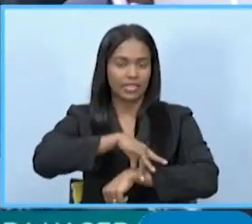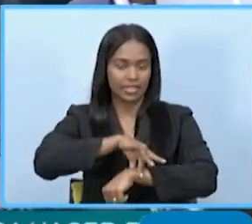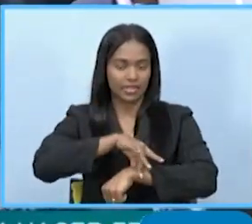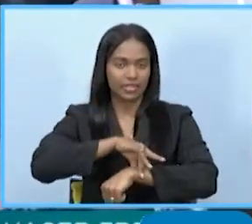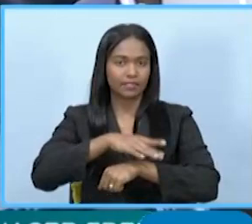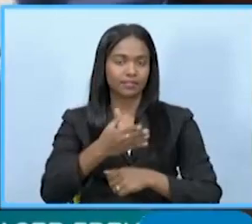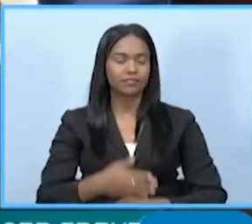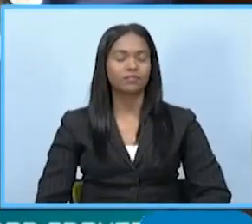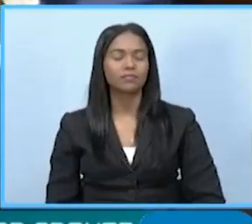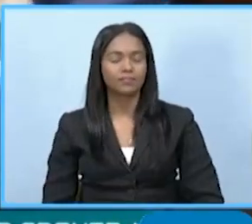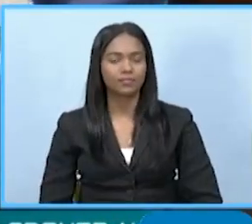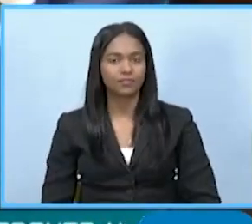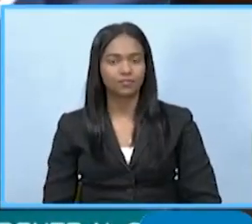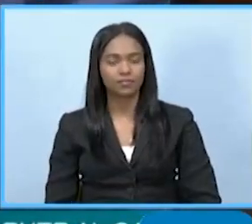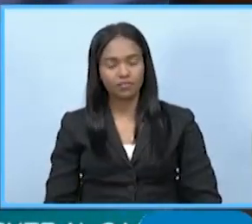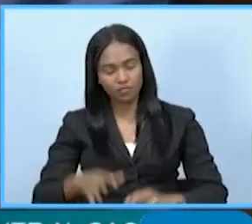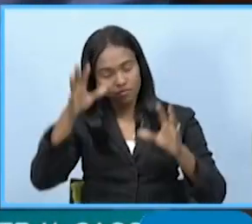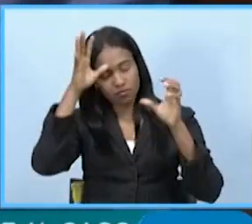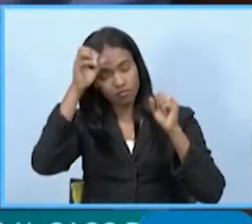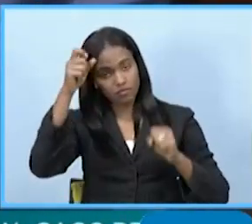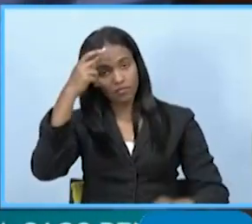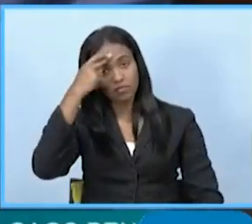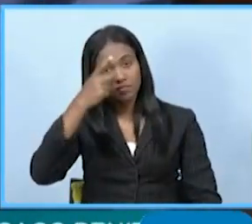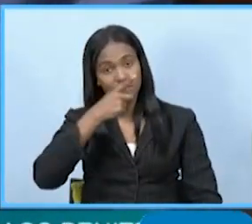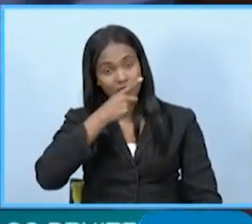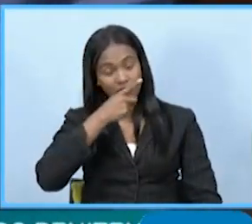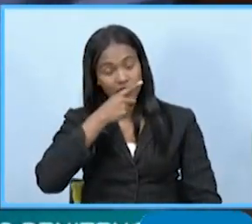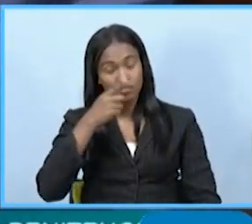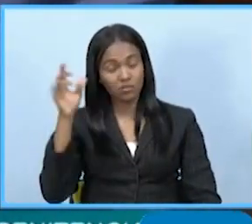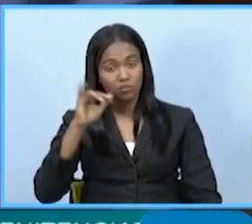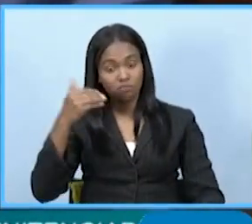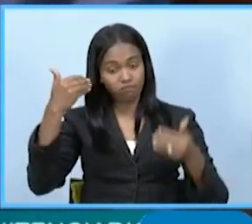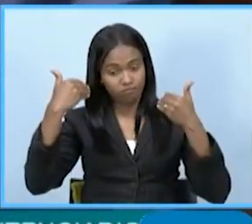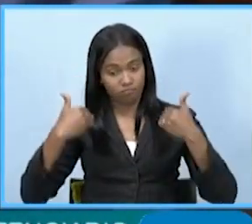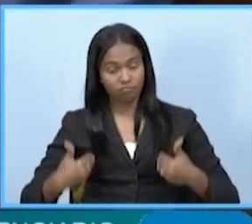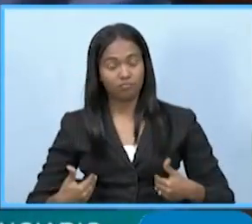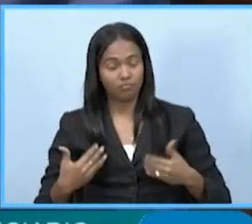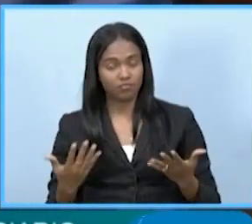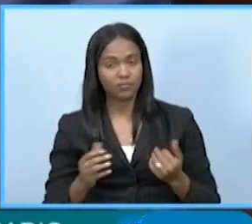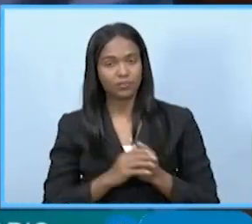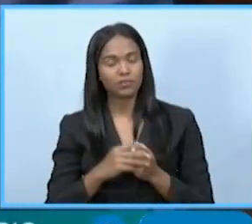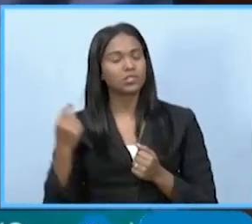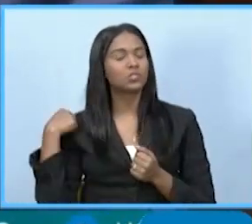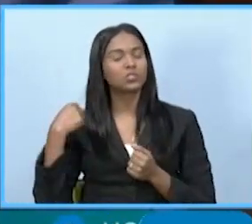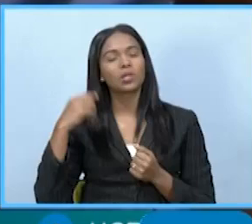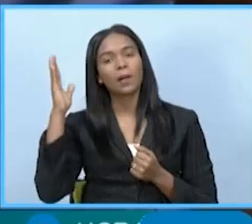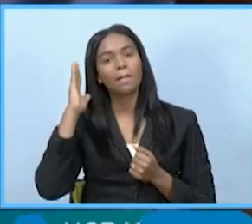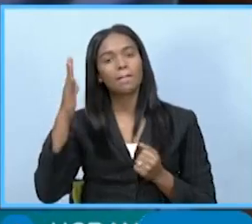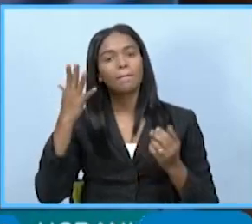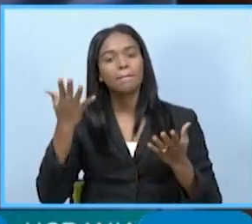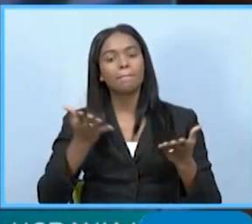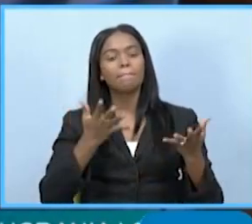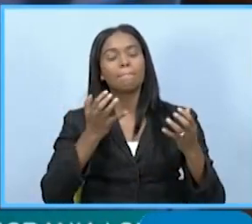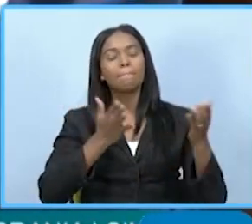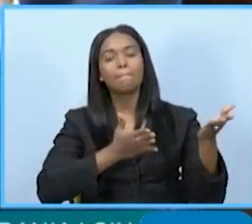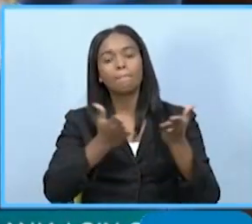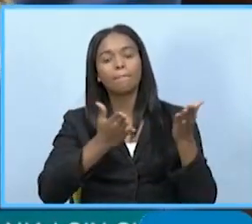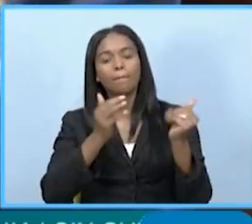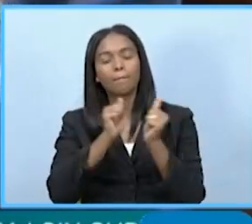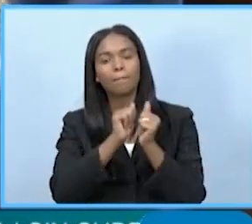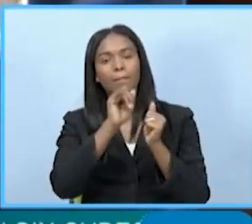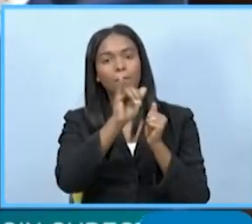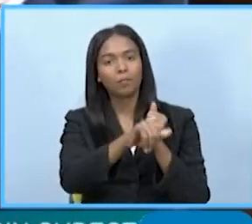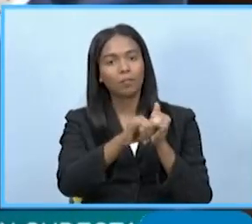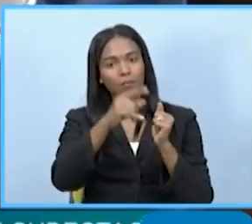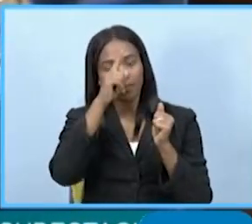tierra. Ni el presidente de la República ni quien les habla vamos a interferir con respecto